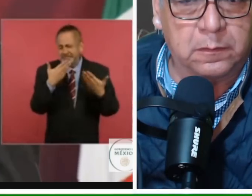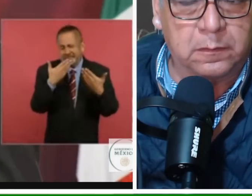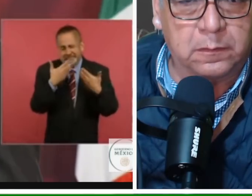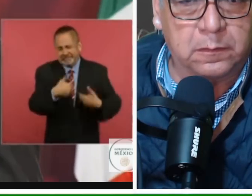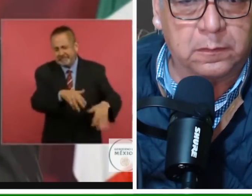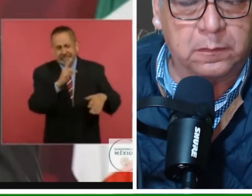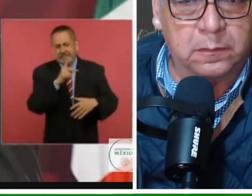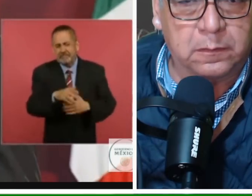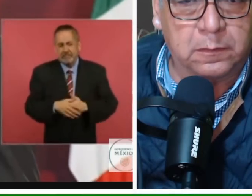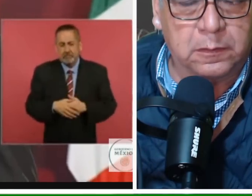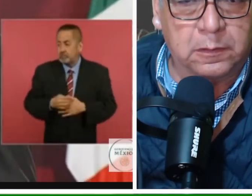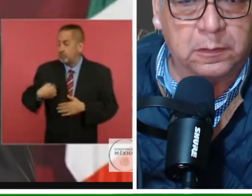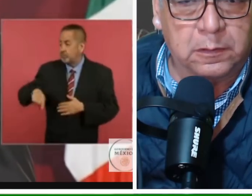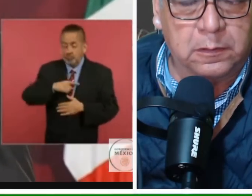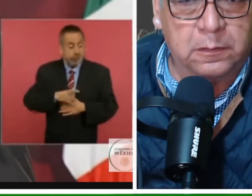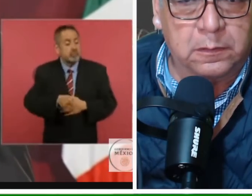haya censura.